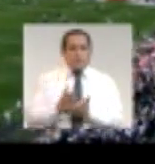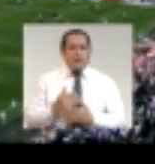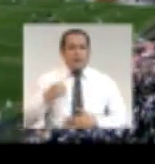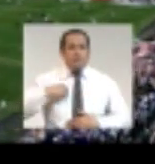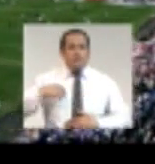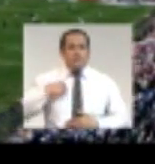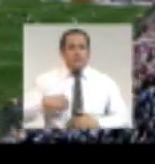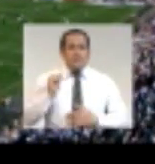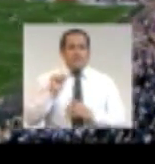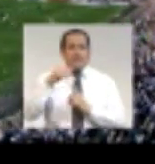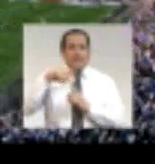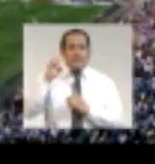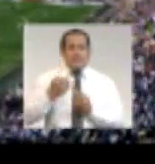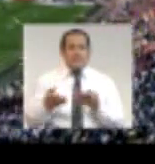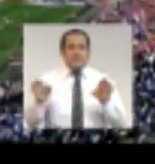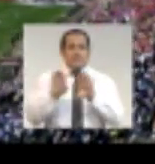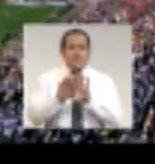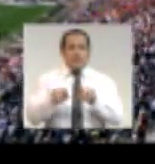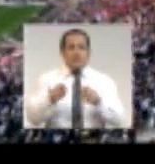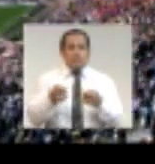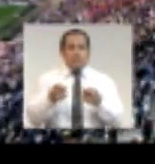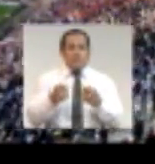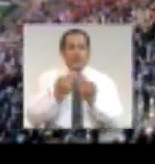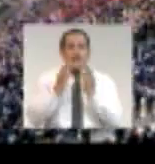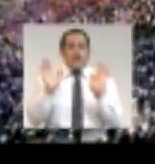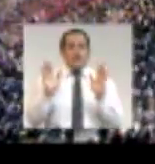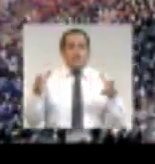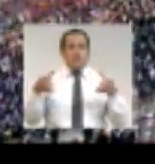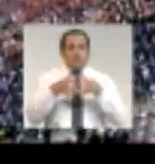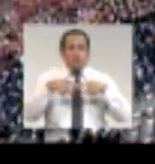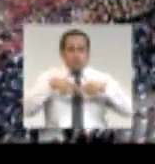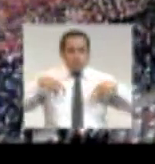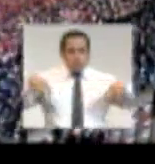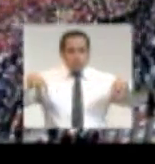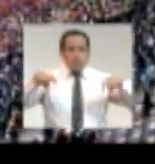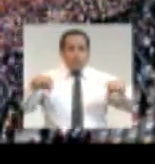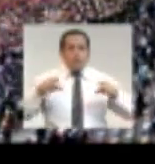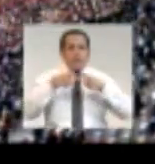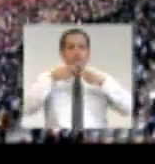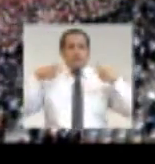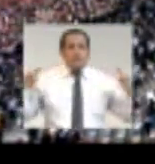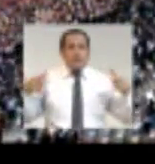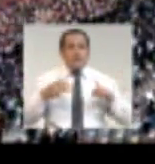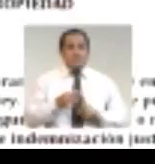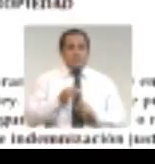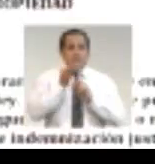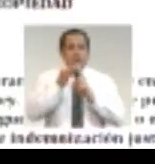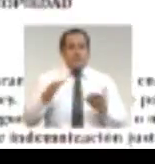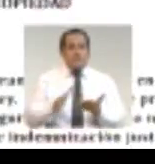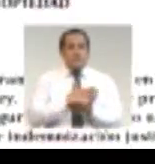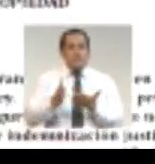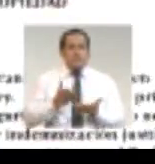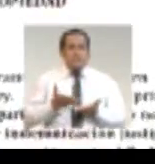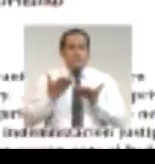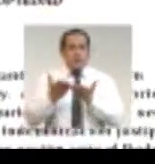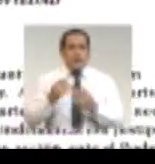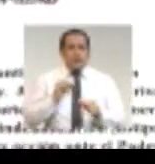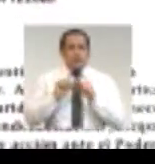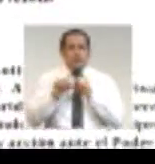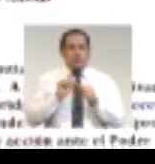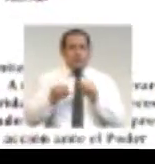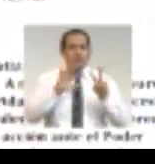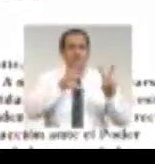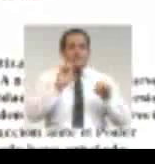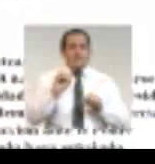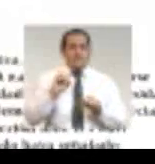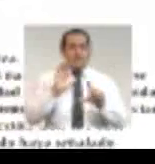hechos, la municipalidad levantó la clausura para las tribunas, pero de los palcos, nada. Pese a lo estimado en el